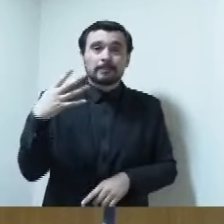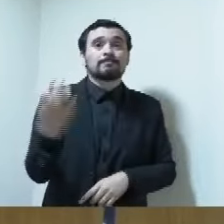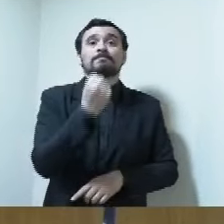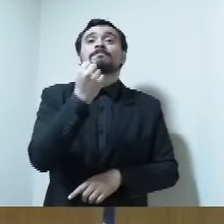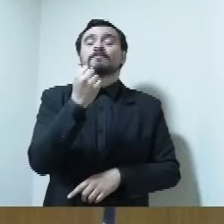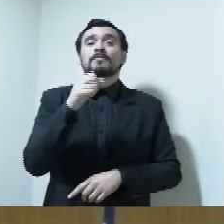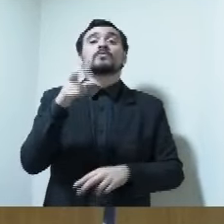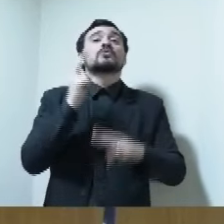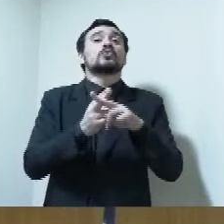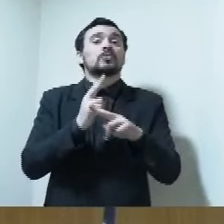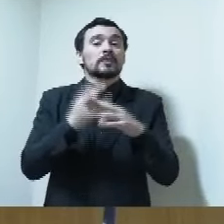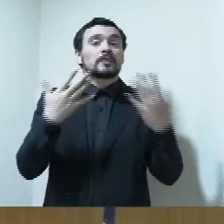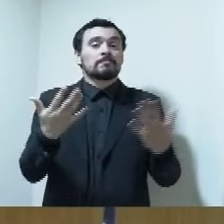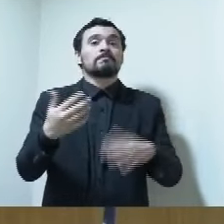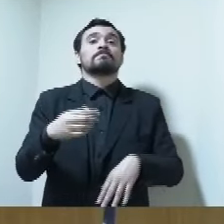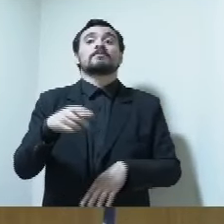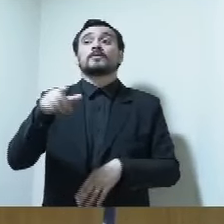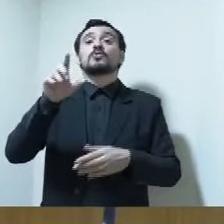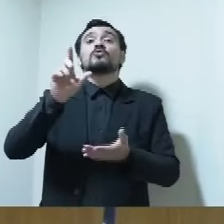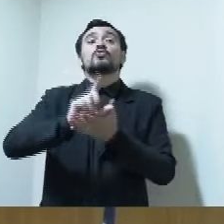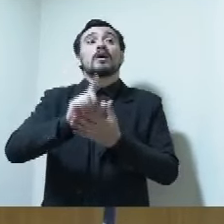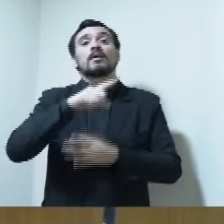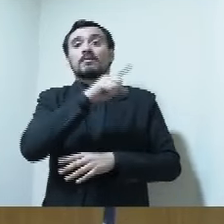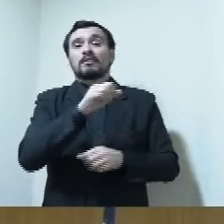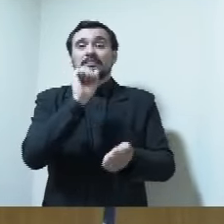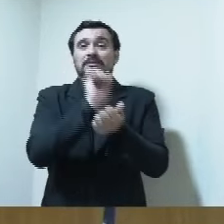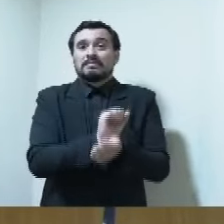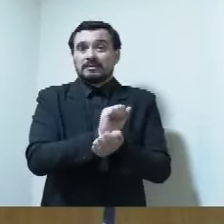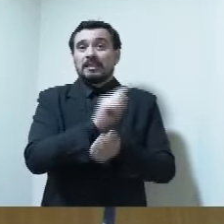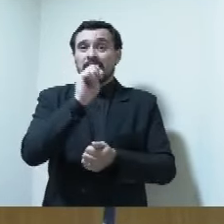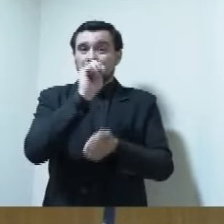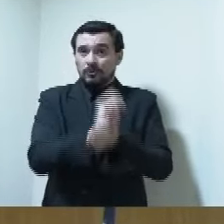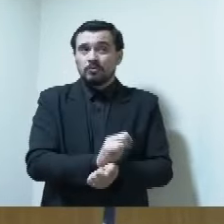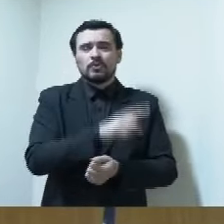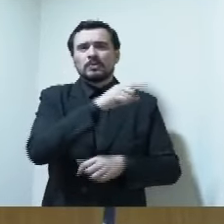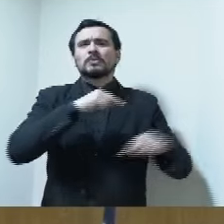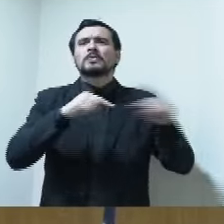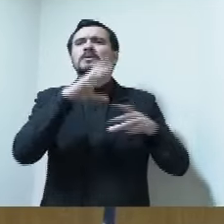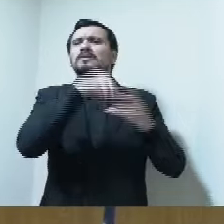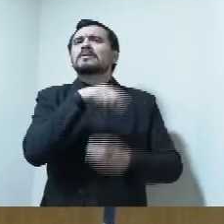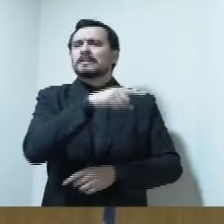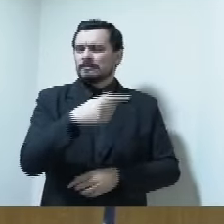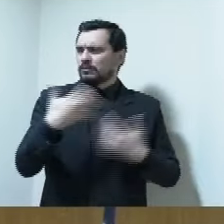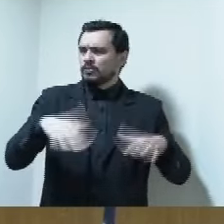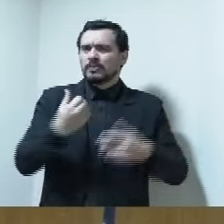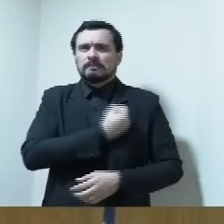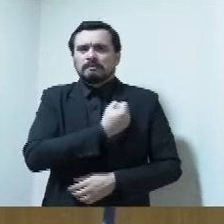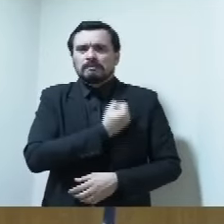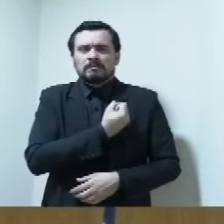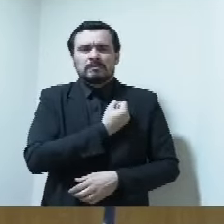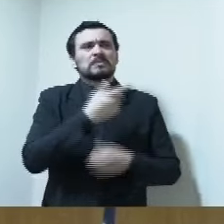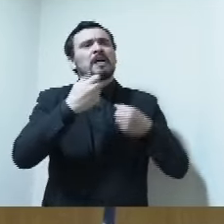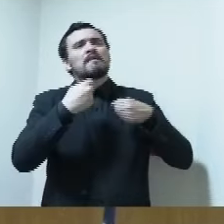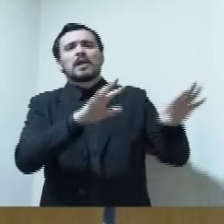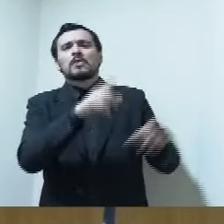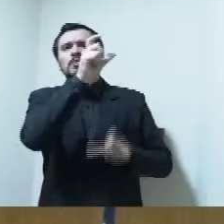algo denominado la República de Tacumbú, un Estado aparte gobernado por criminales y un total abandono del sistema penitenciario